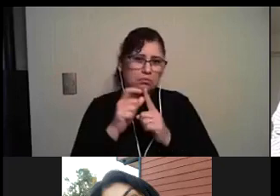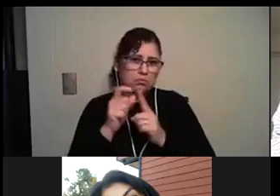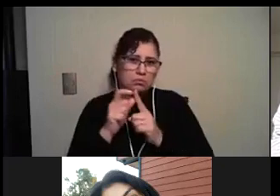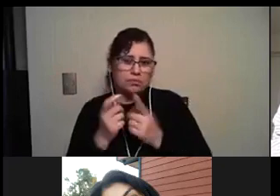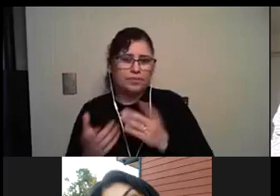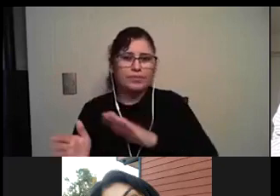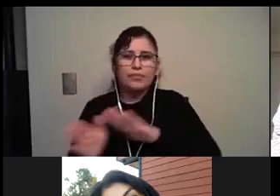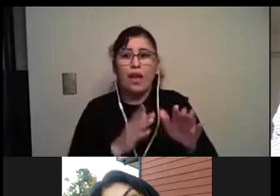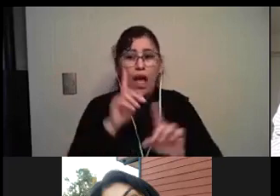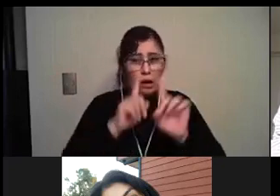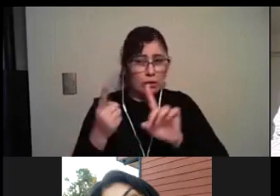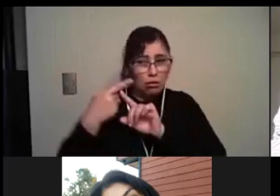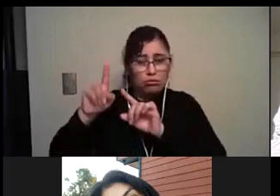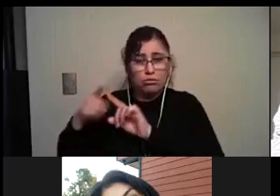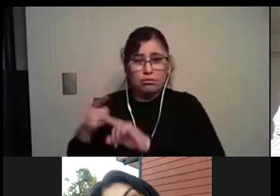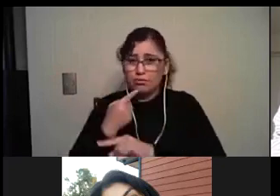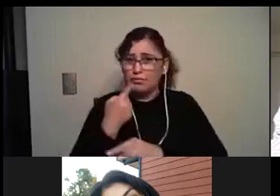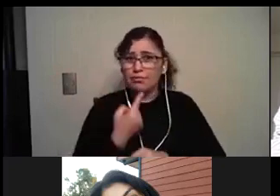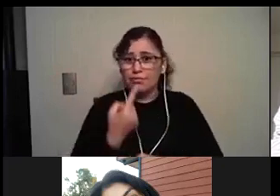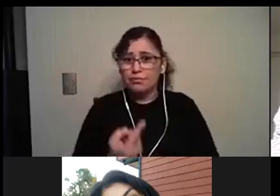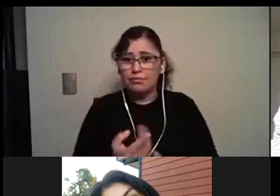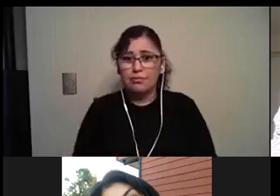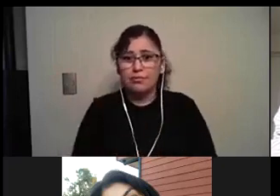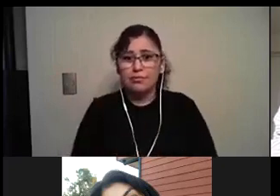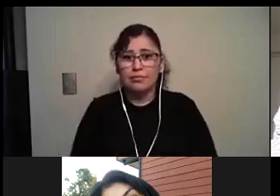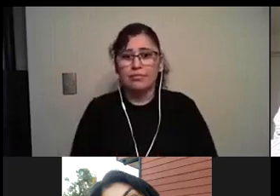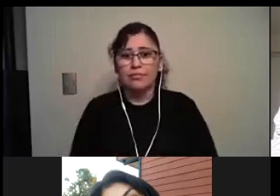¿Alguna otra pregunta al respecto?